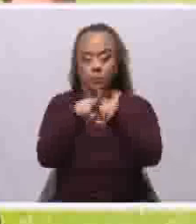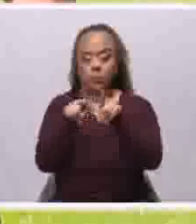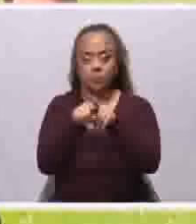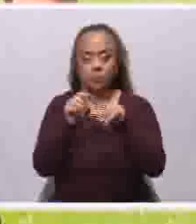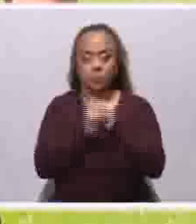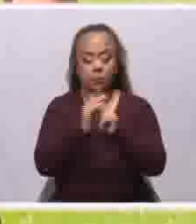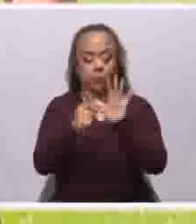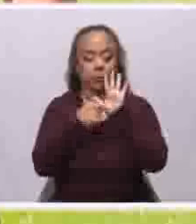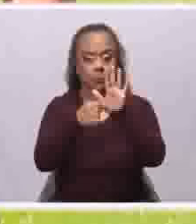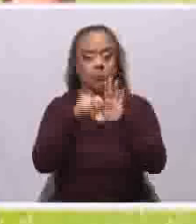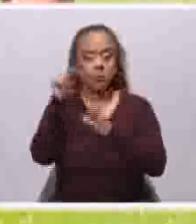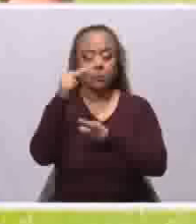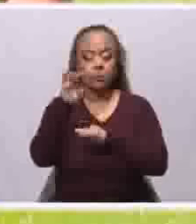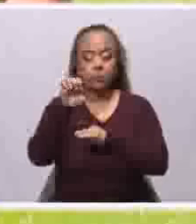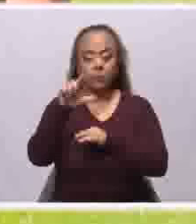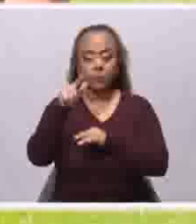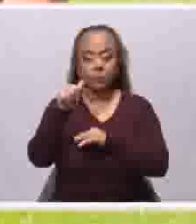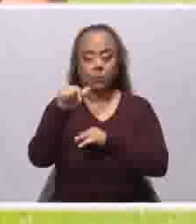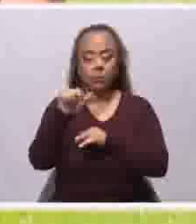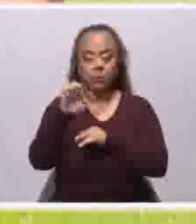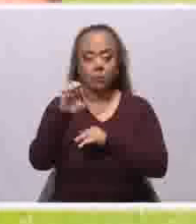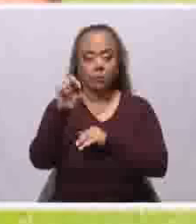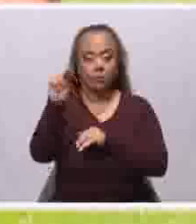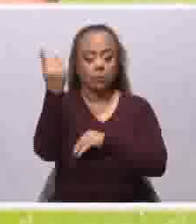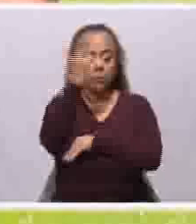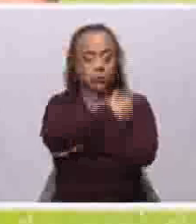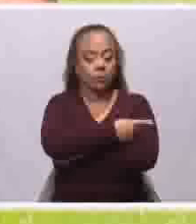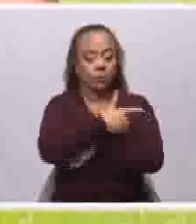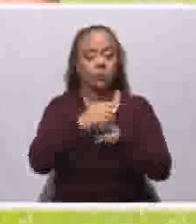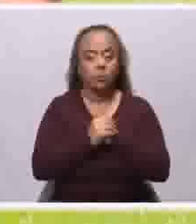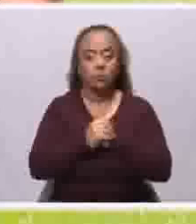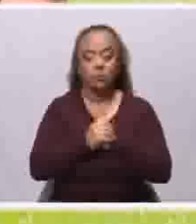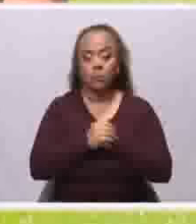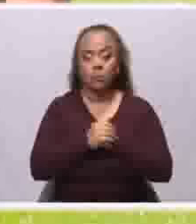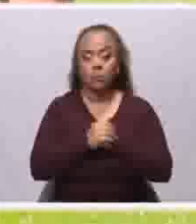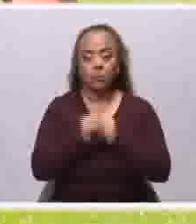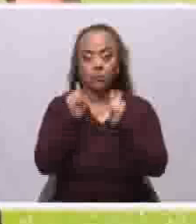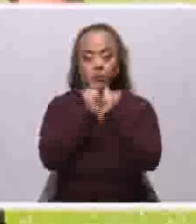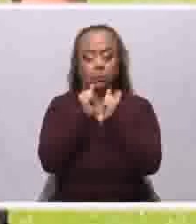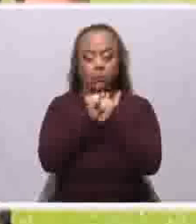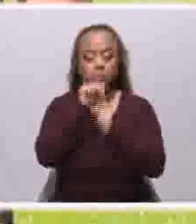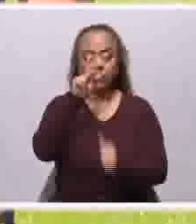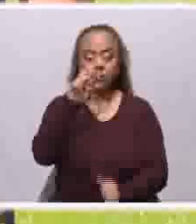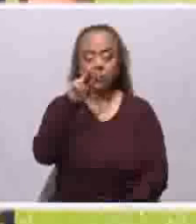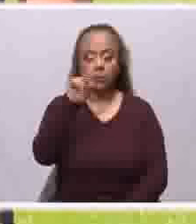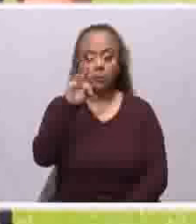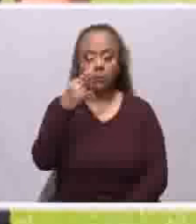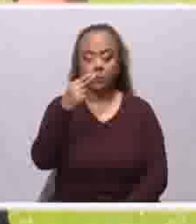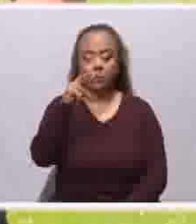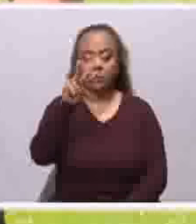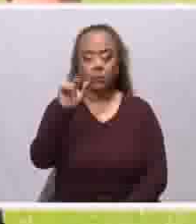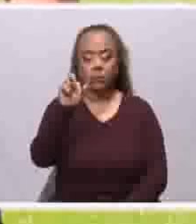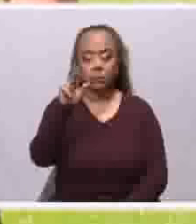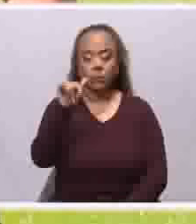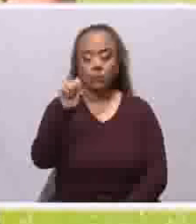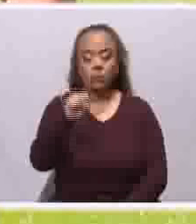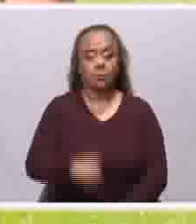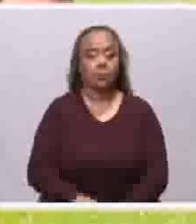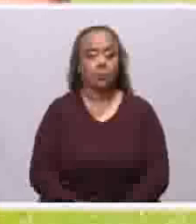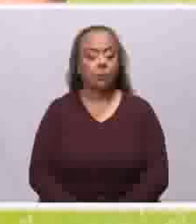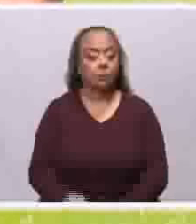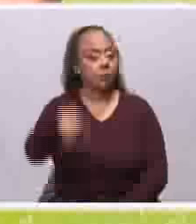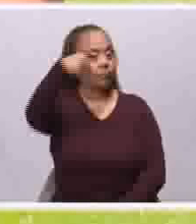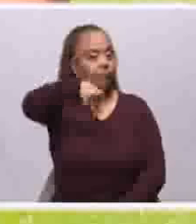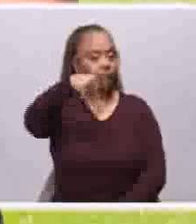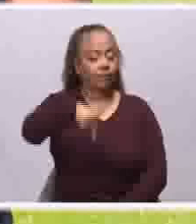nos presenten la noticia del día con con ket Vargas con ket Vargas que